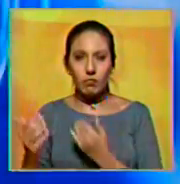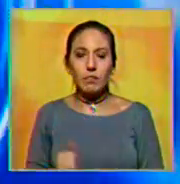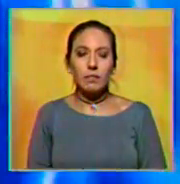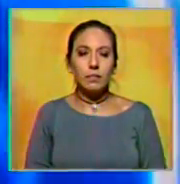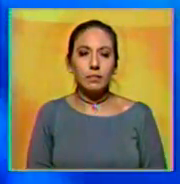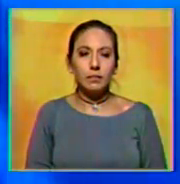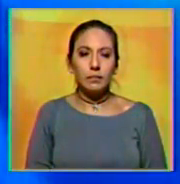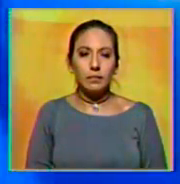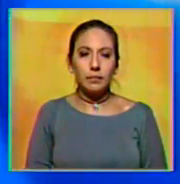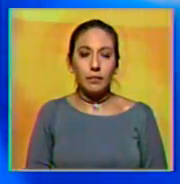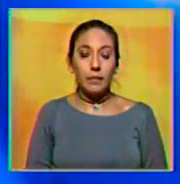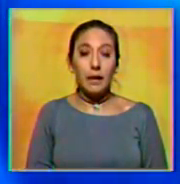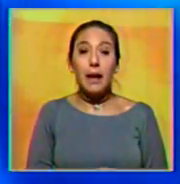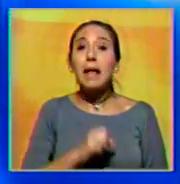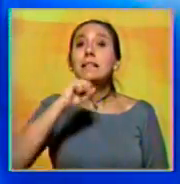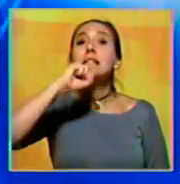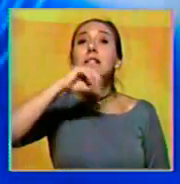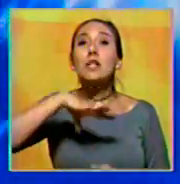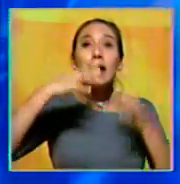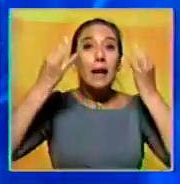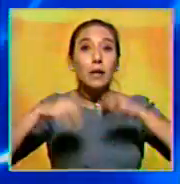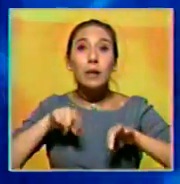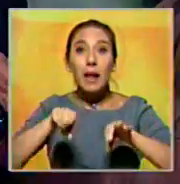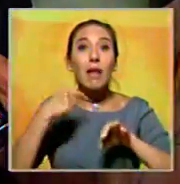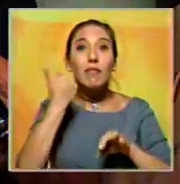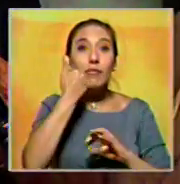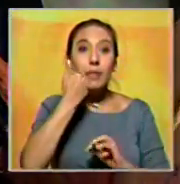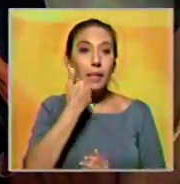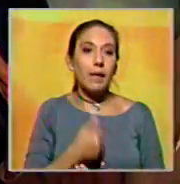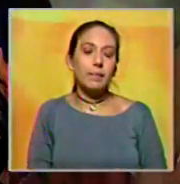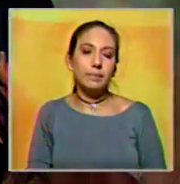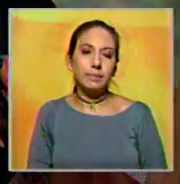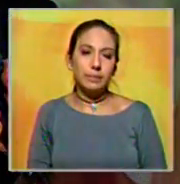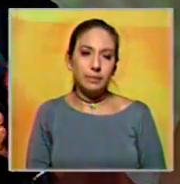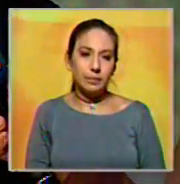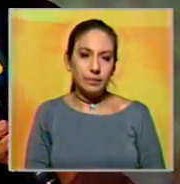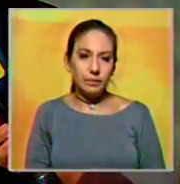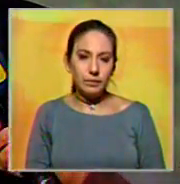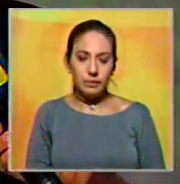virus? La historia natural de la enfermedad es,